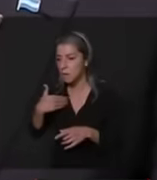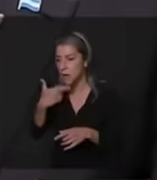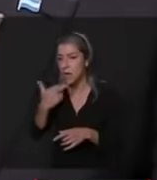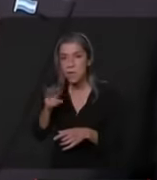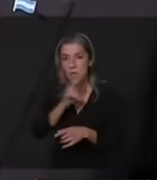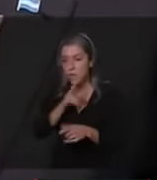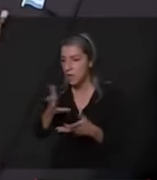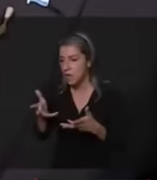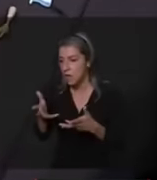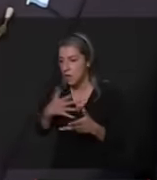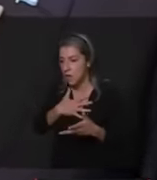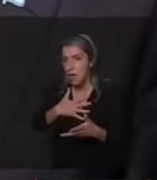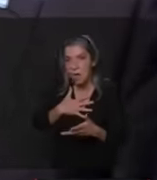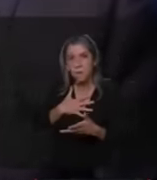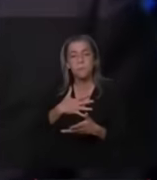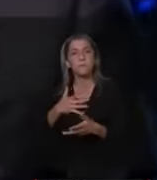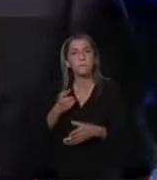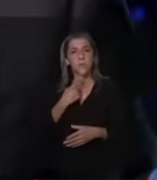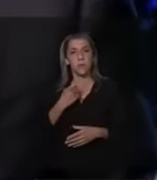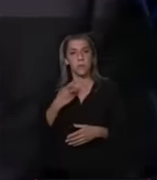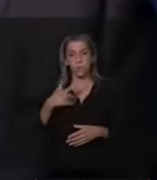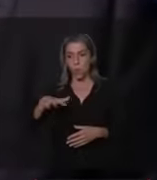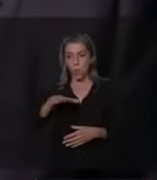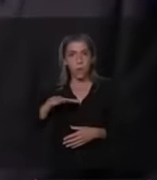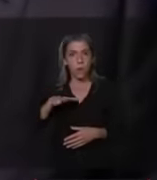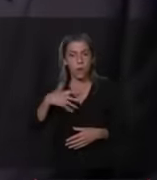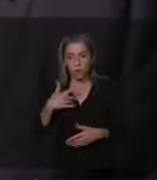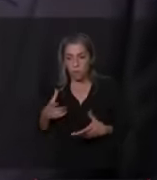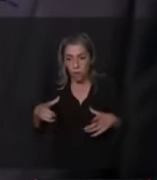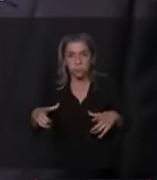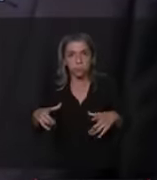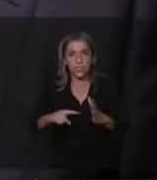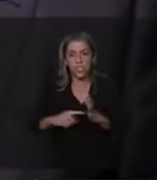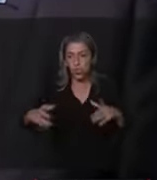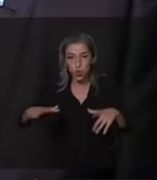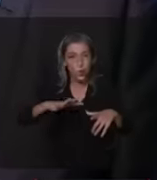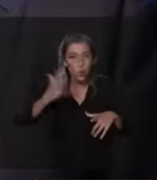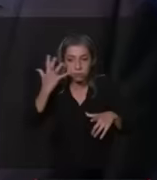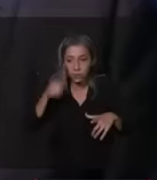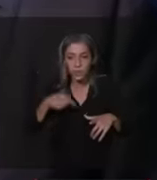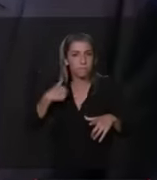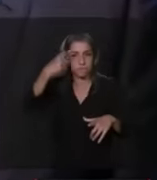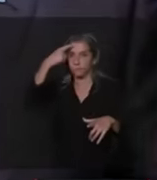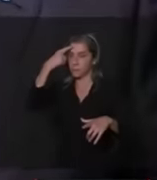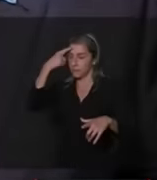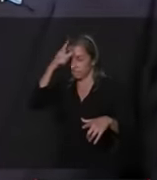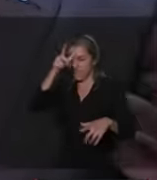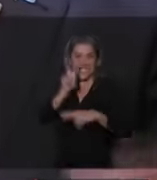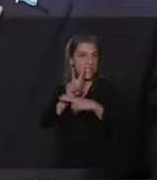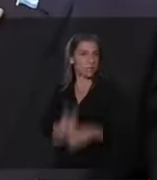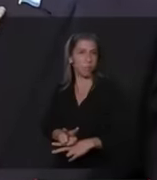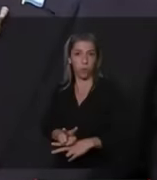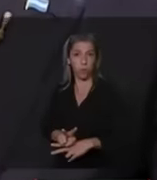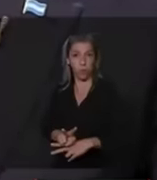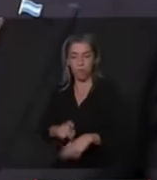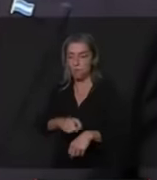que Tigre, mi ciudad, la que gobernaba en ese momento, iba a ser la más segura. Bajé 80% del robo automotor, que es el